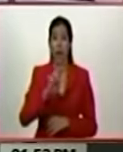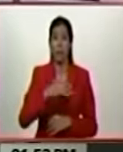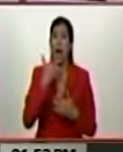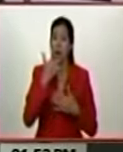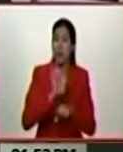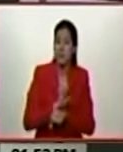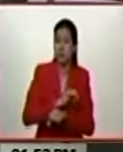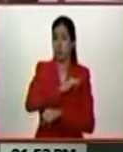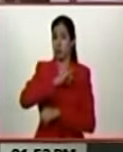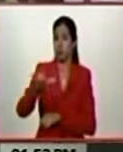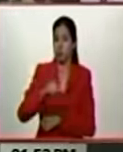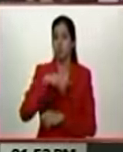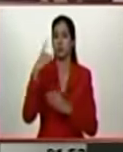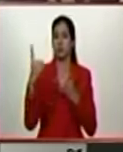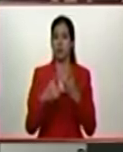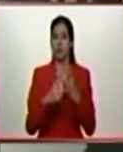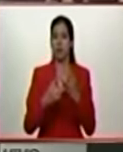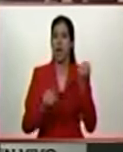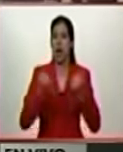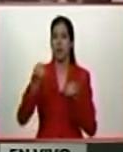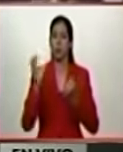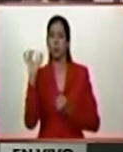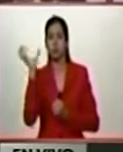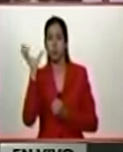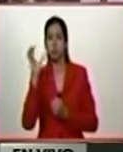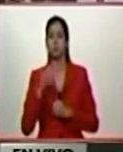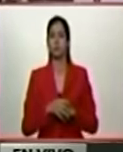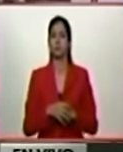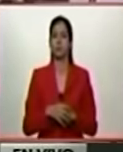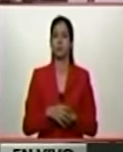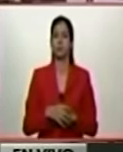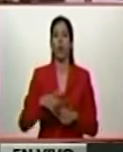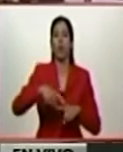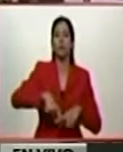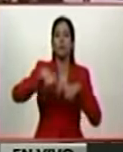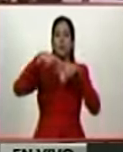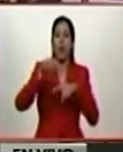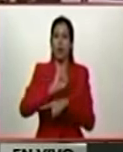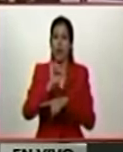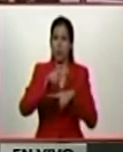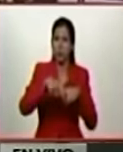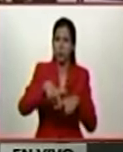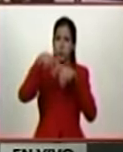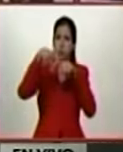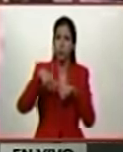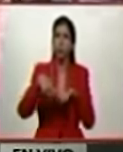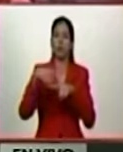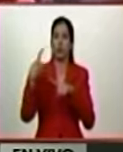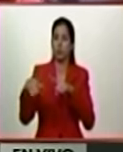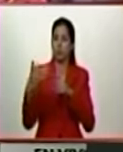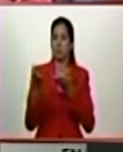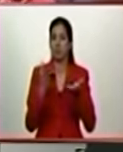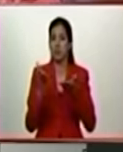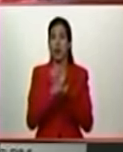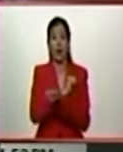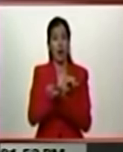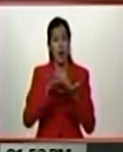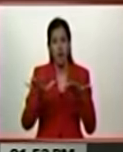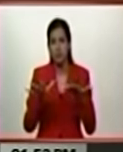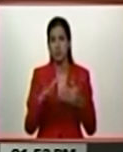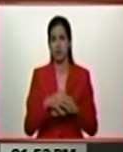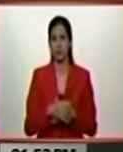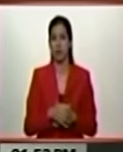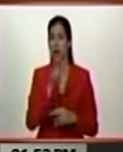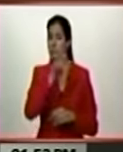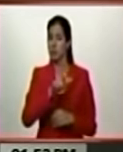emergencia, de una ambulancia totalmente equipada, de una grúa que va a prestar todos servicios gratuitos